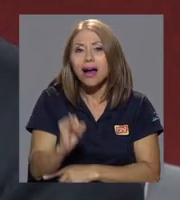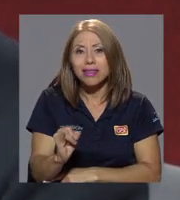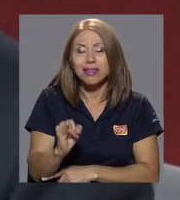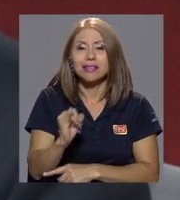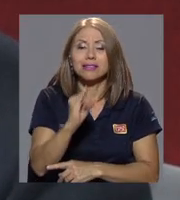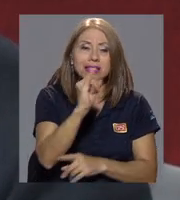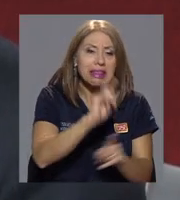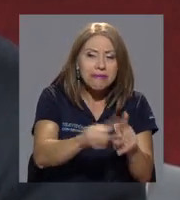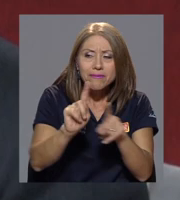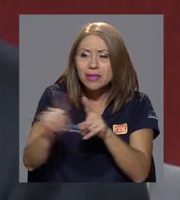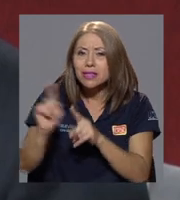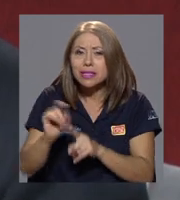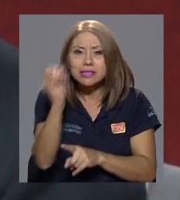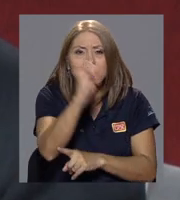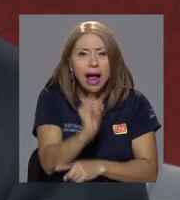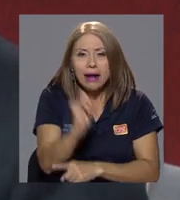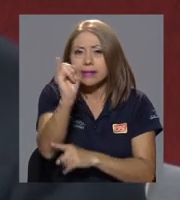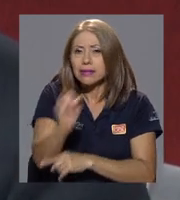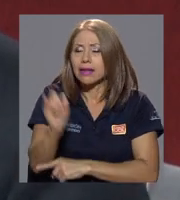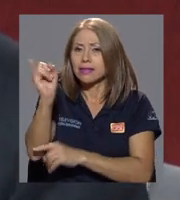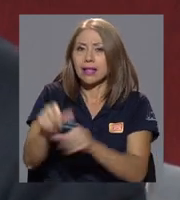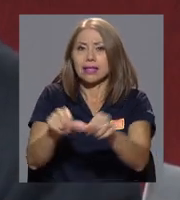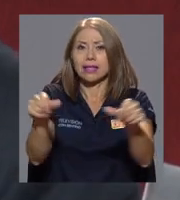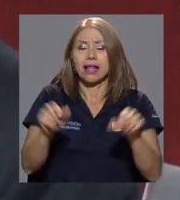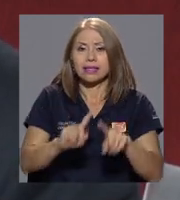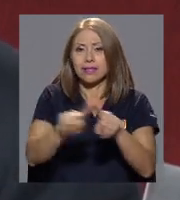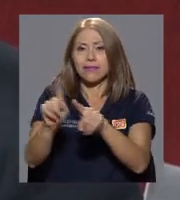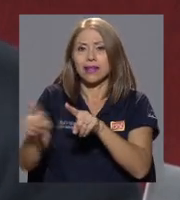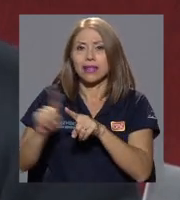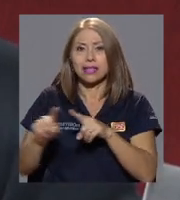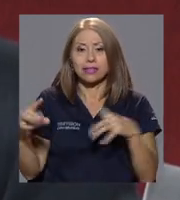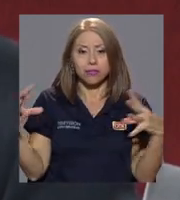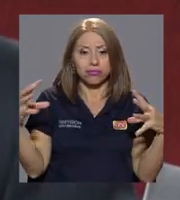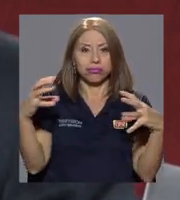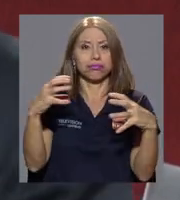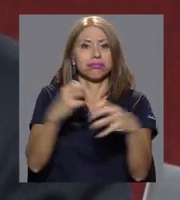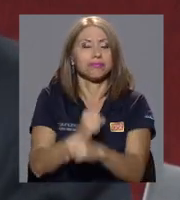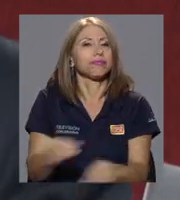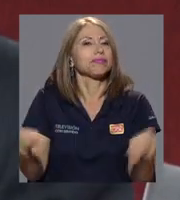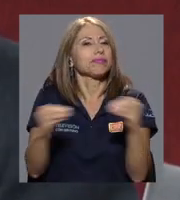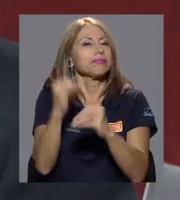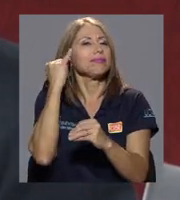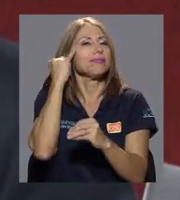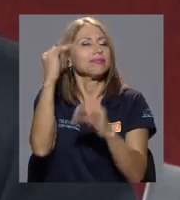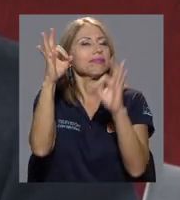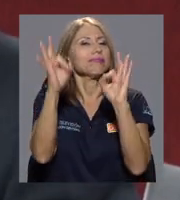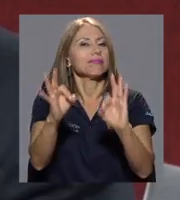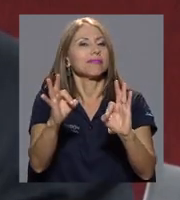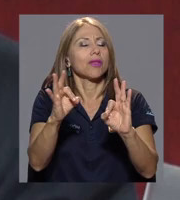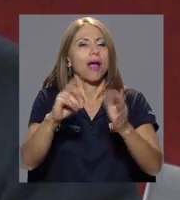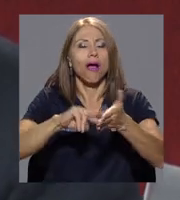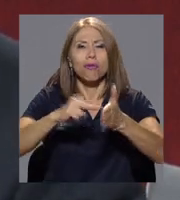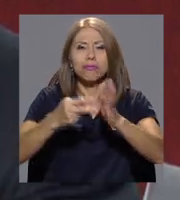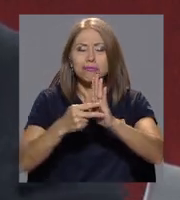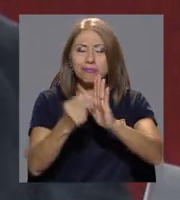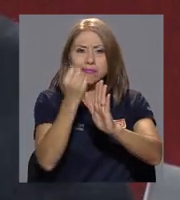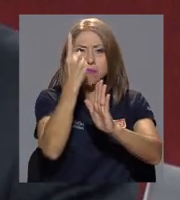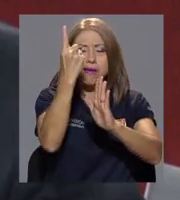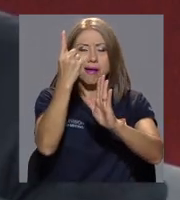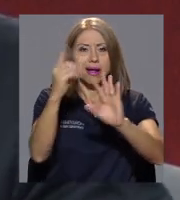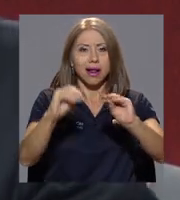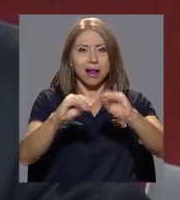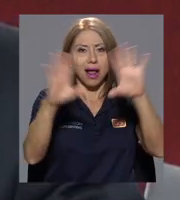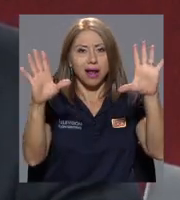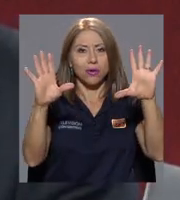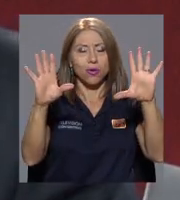más colaboran diferentes ramas artísticas, se circula más una idea. Se llega a un concepto mucho más claro y se llega a una